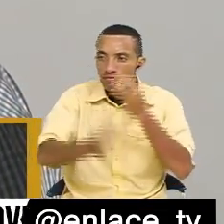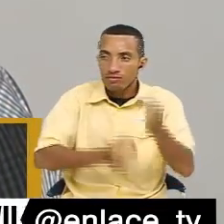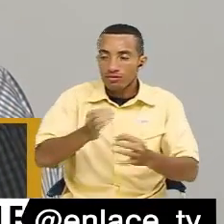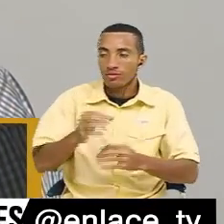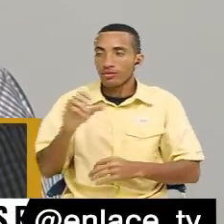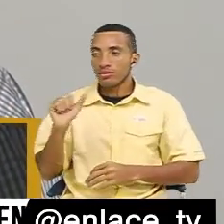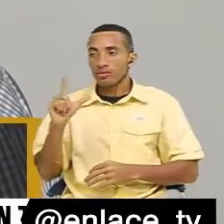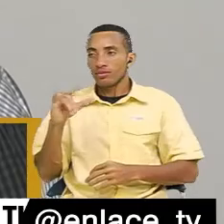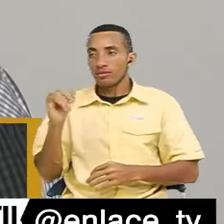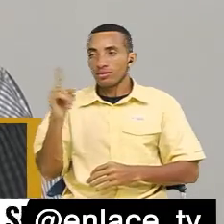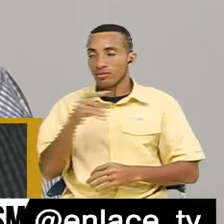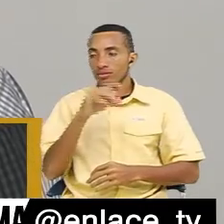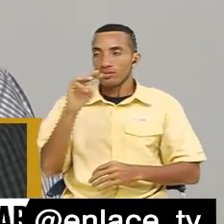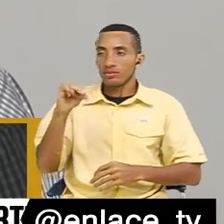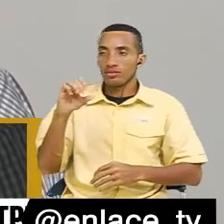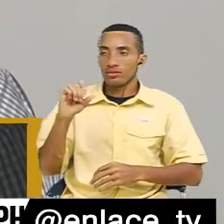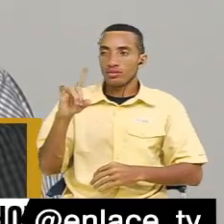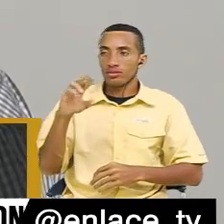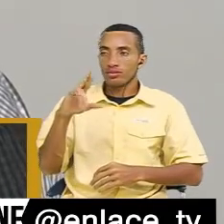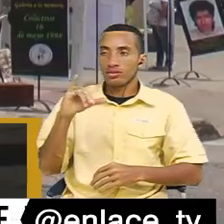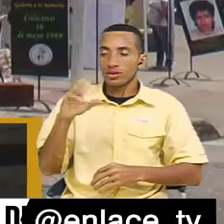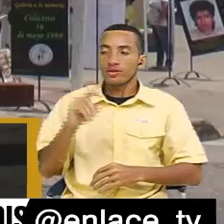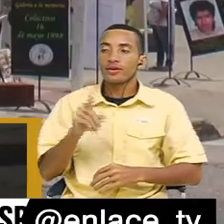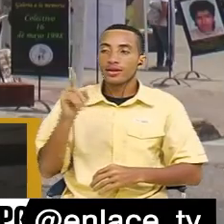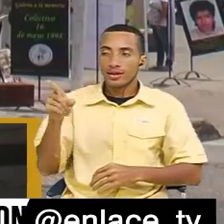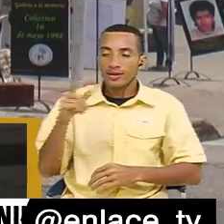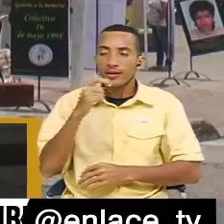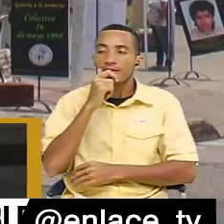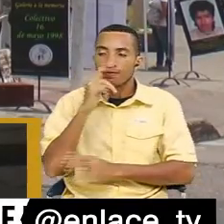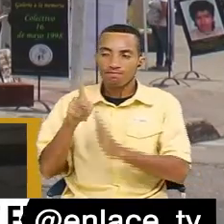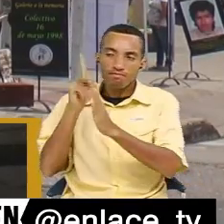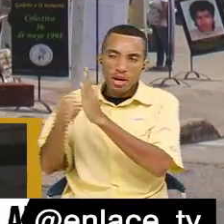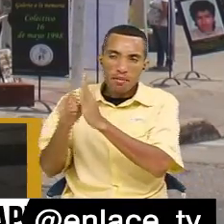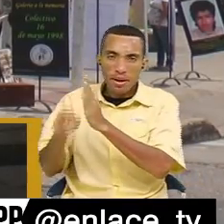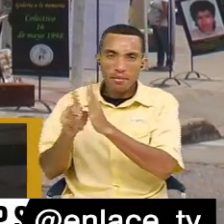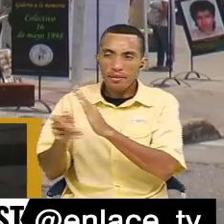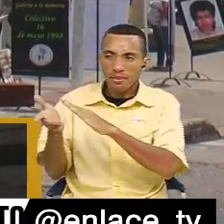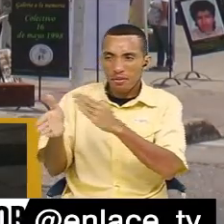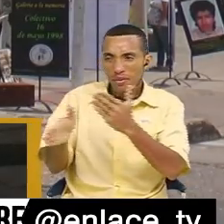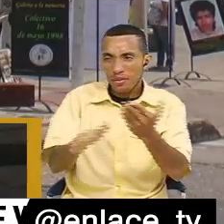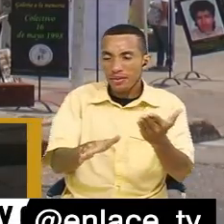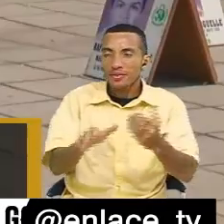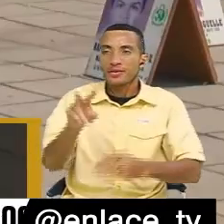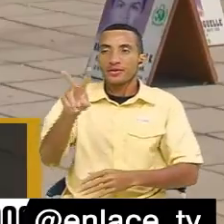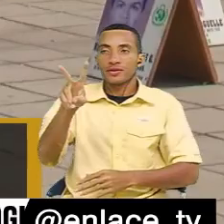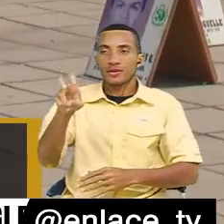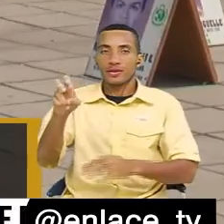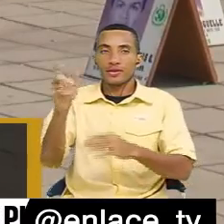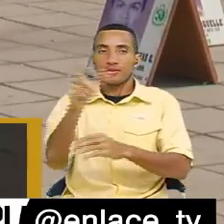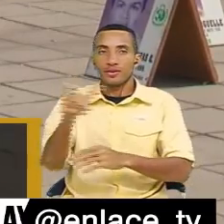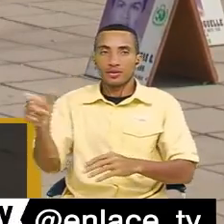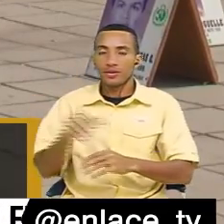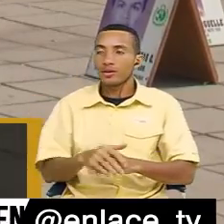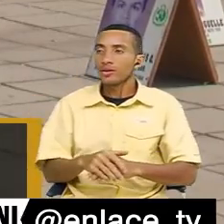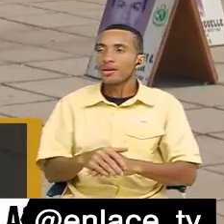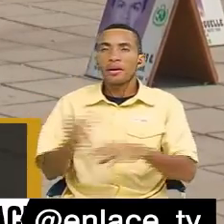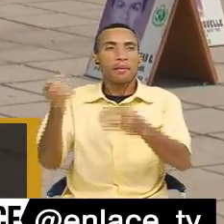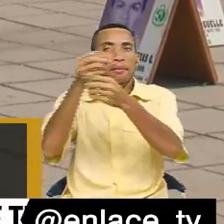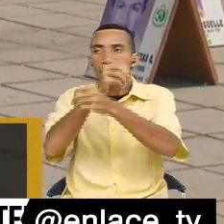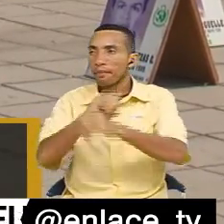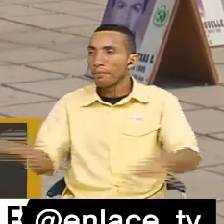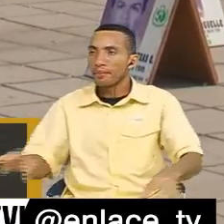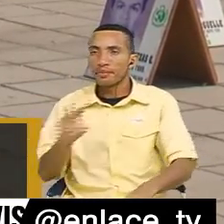como autor de la masacre del 16 de mayo, en donde mueren 7 personas y desaparecen 25. ¿Qué papel